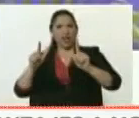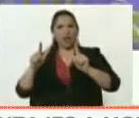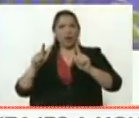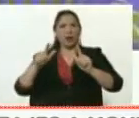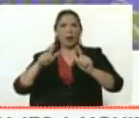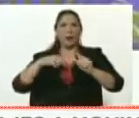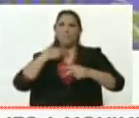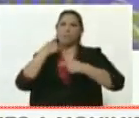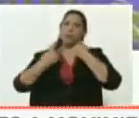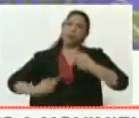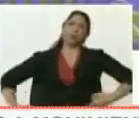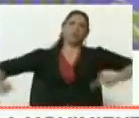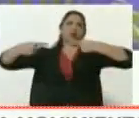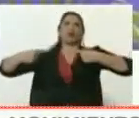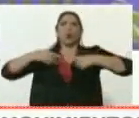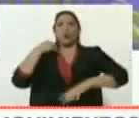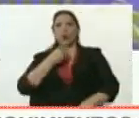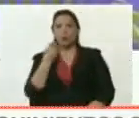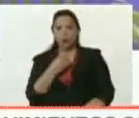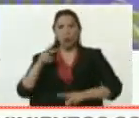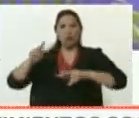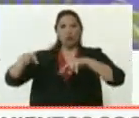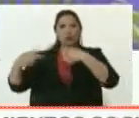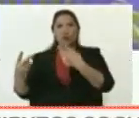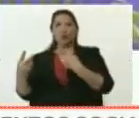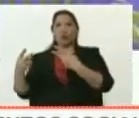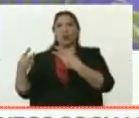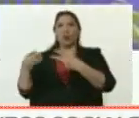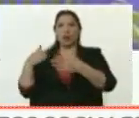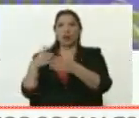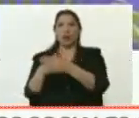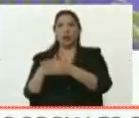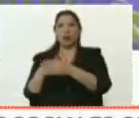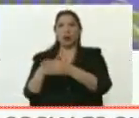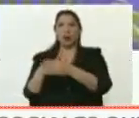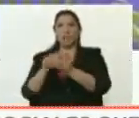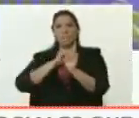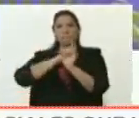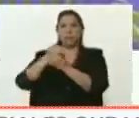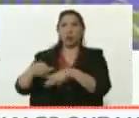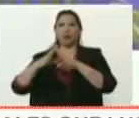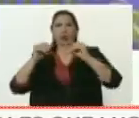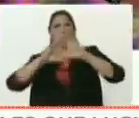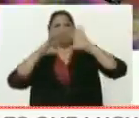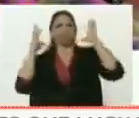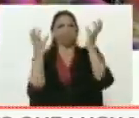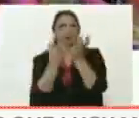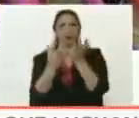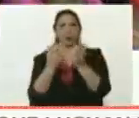la juventud antineoliberal y que venza por todas las alamedas del planeta, querido canciller.